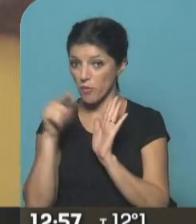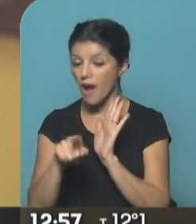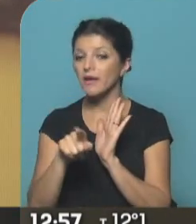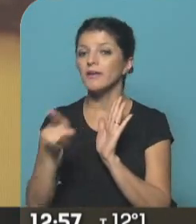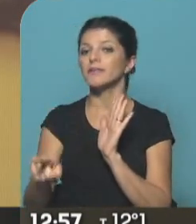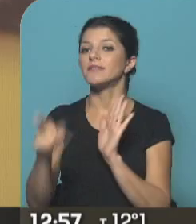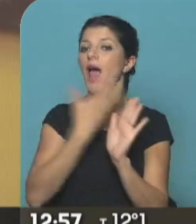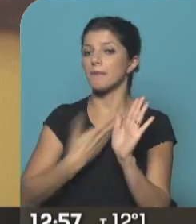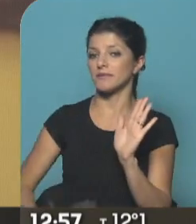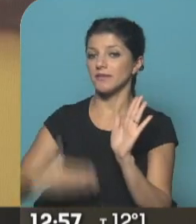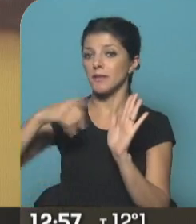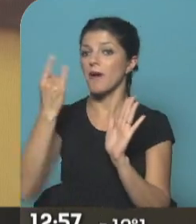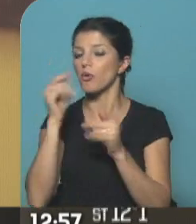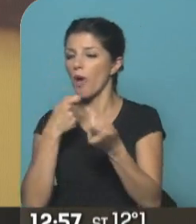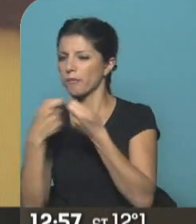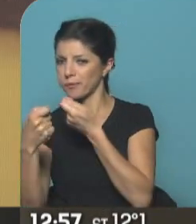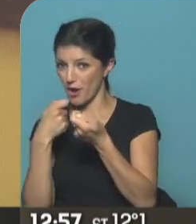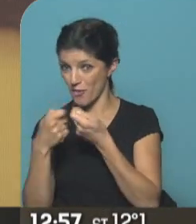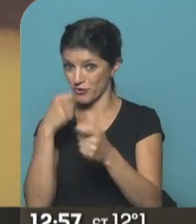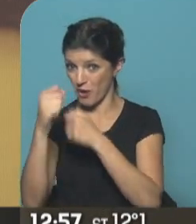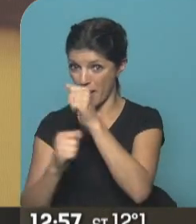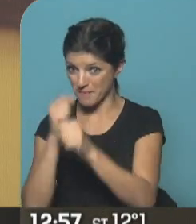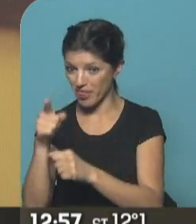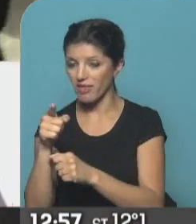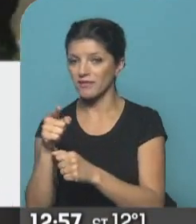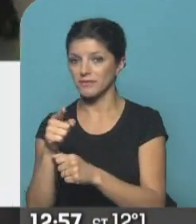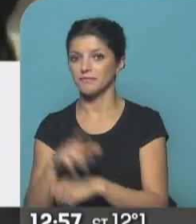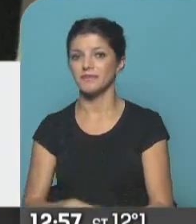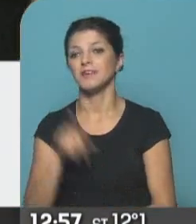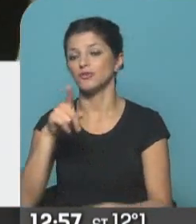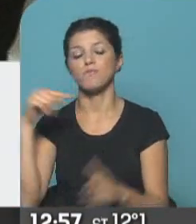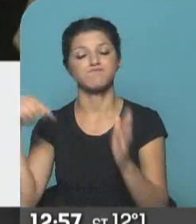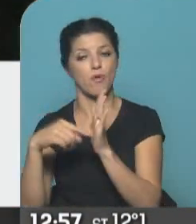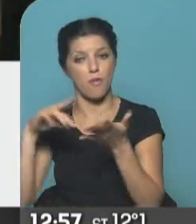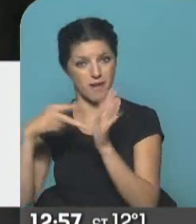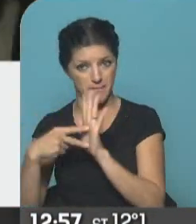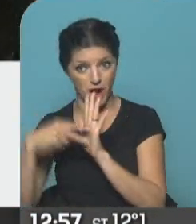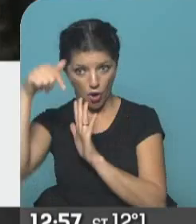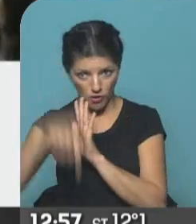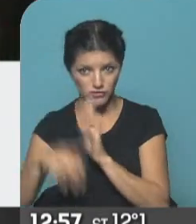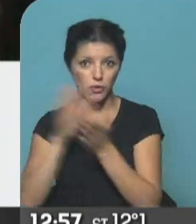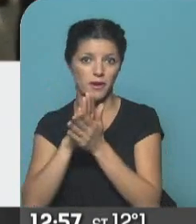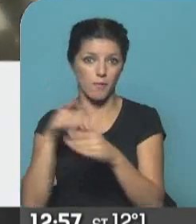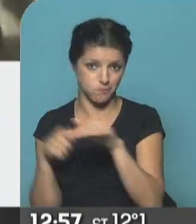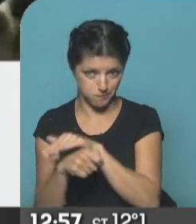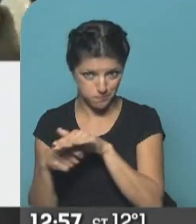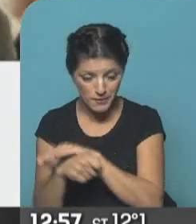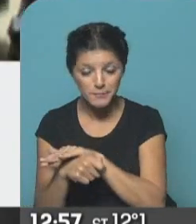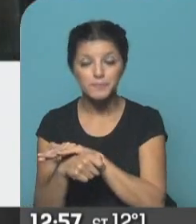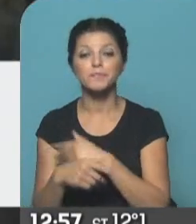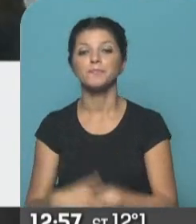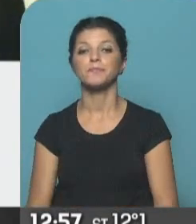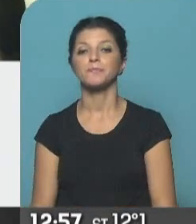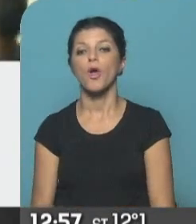haber negociado con Odebrecht y de lo que es la mancha de aceite en todo el continente, que es justamente de haber recibido coimas